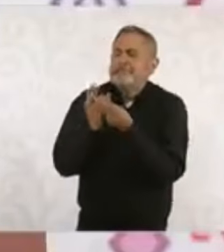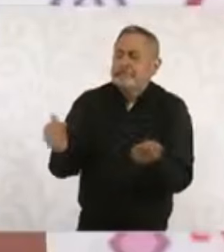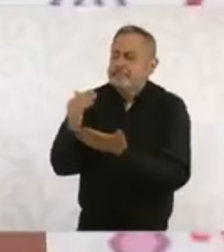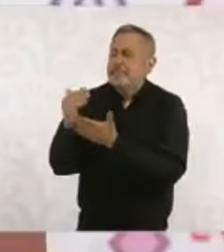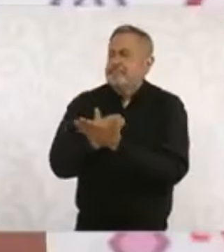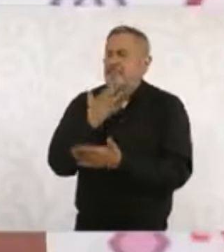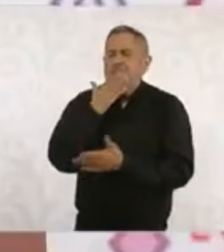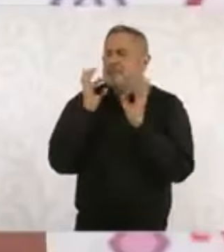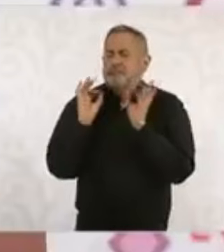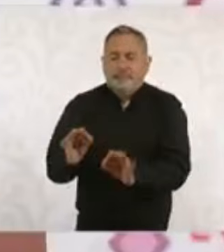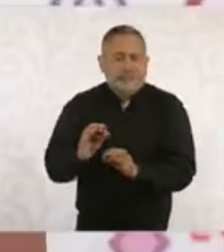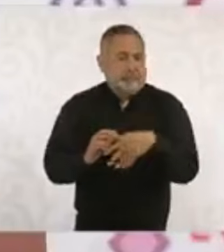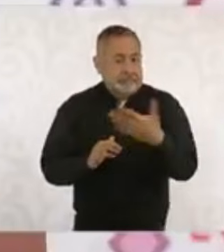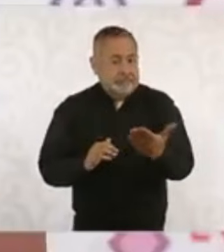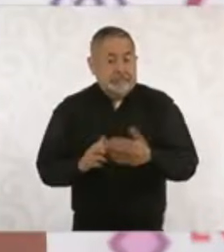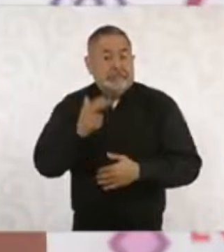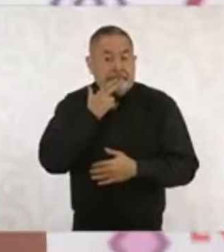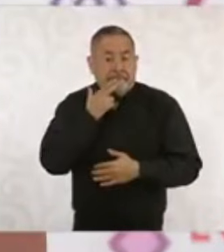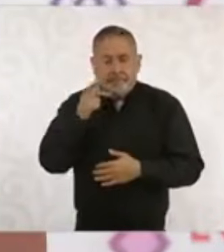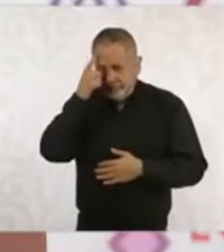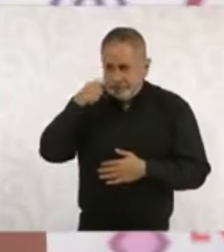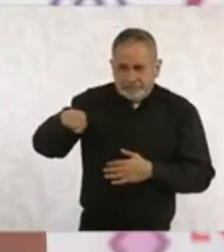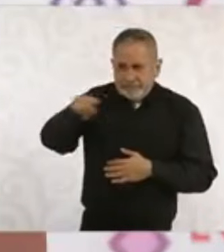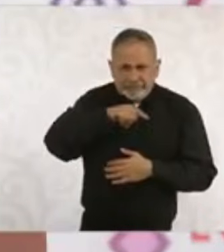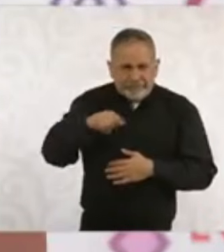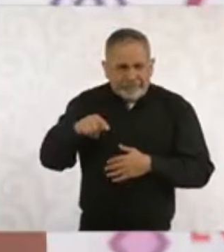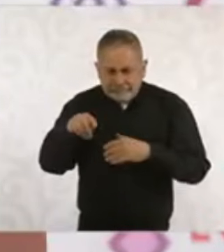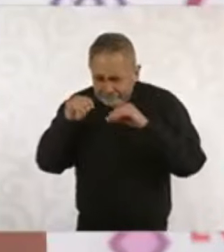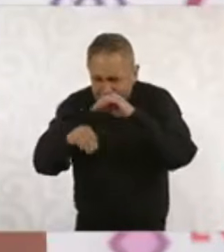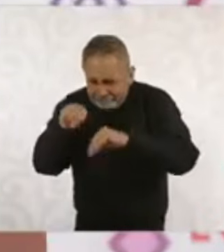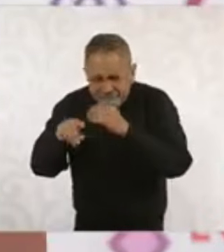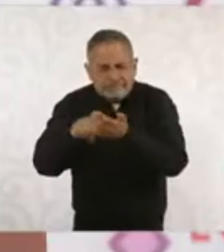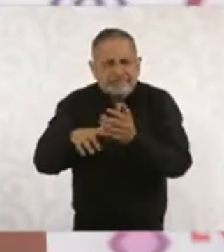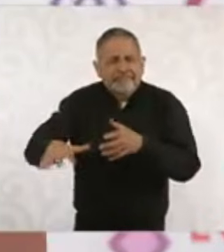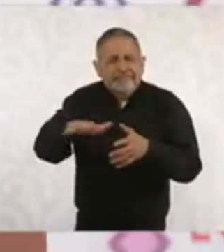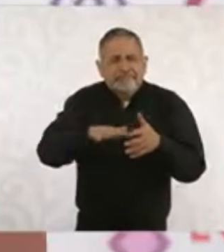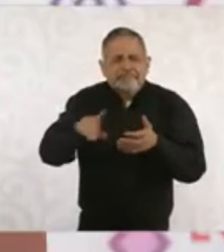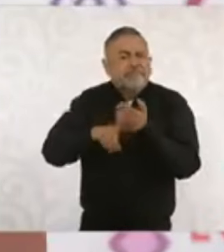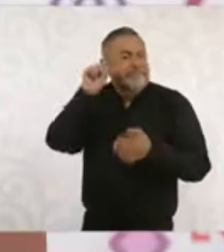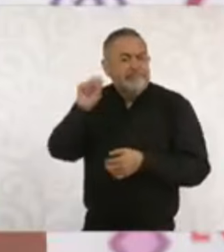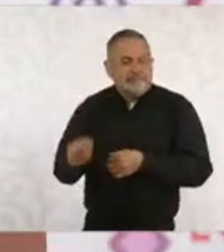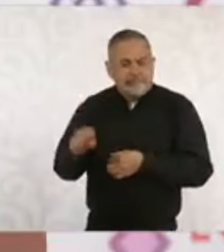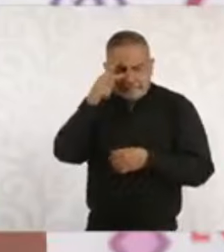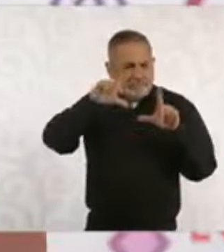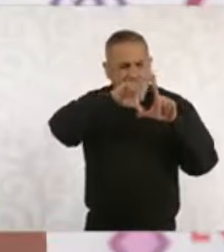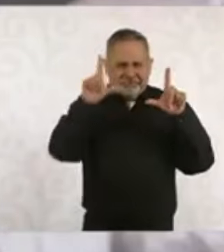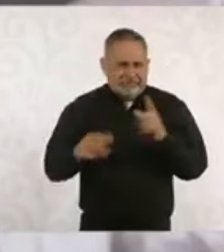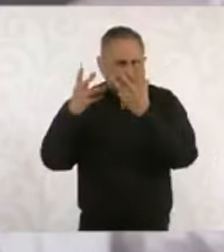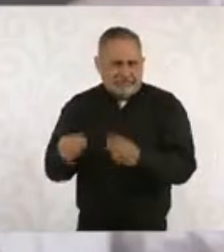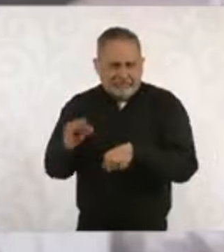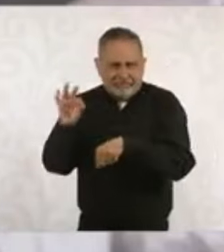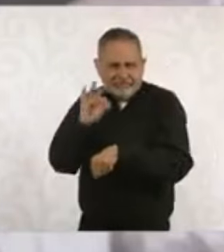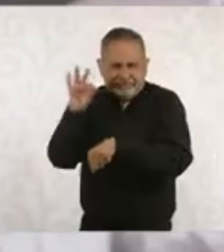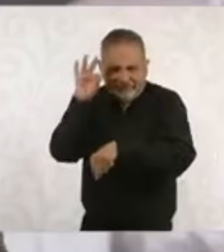la idea es que sirva para los mosquitos que se producen en el área del sur del país, en